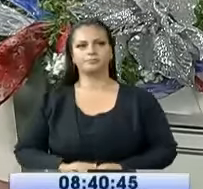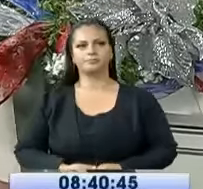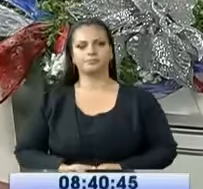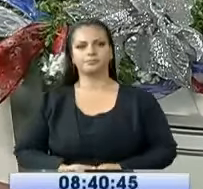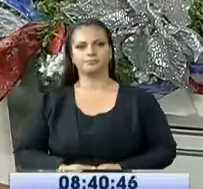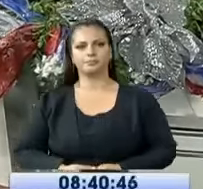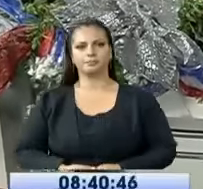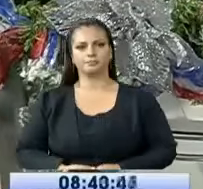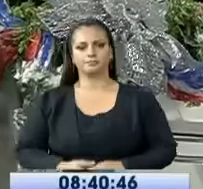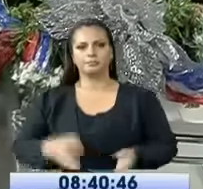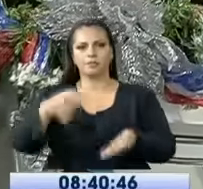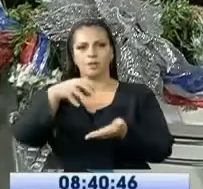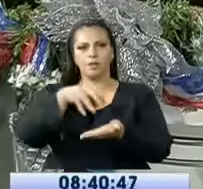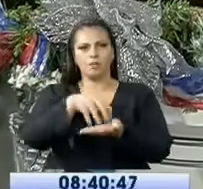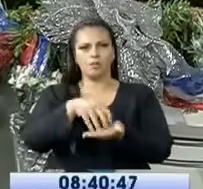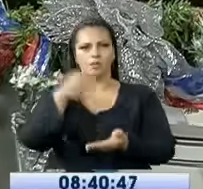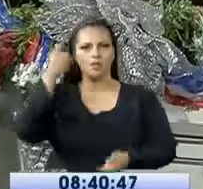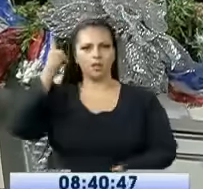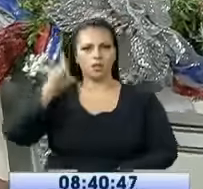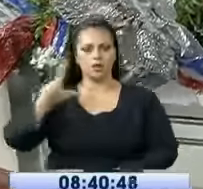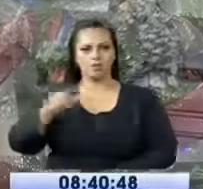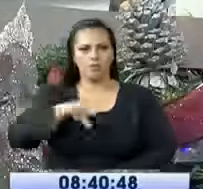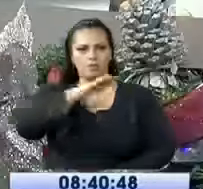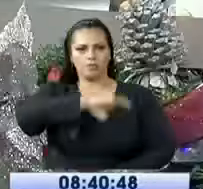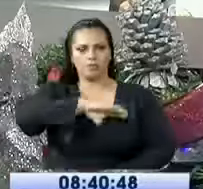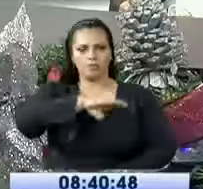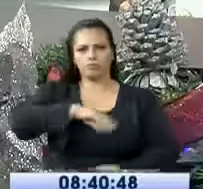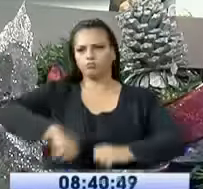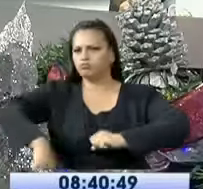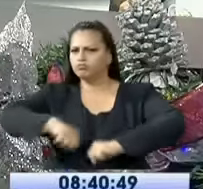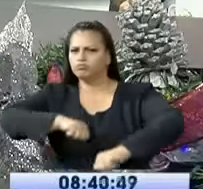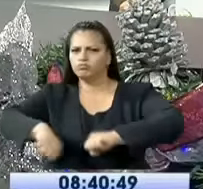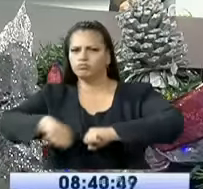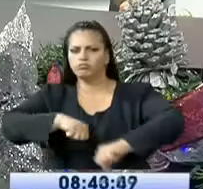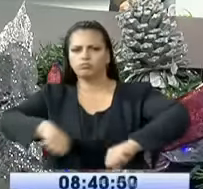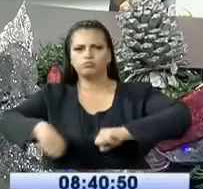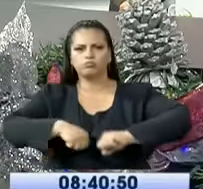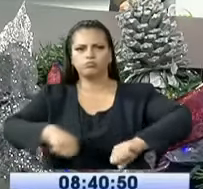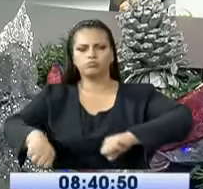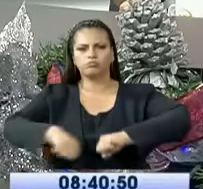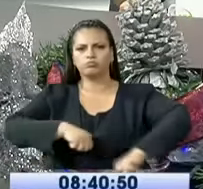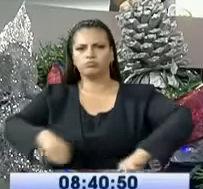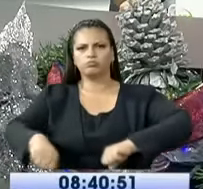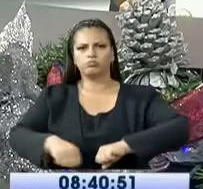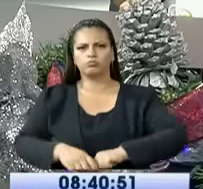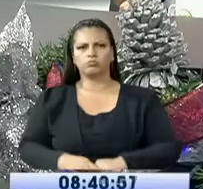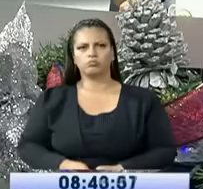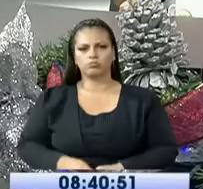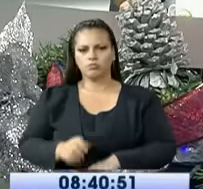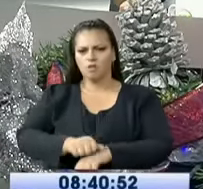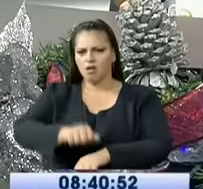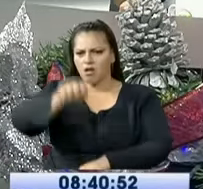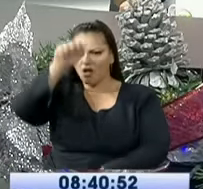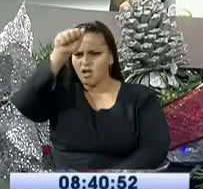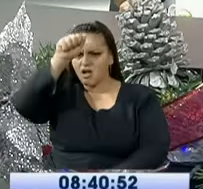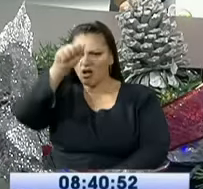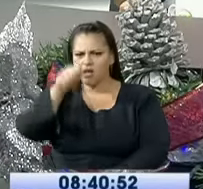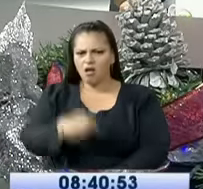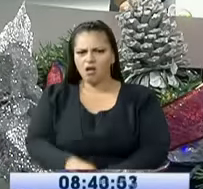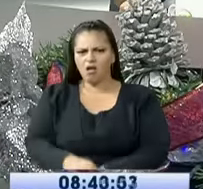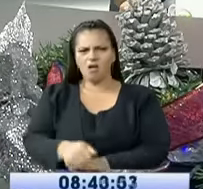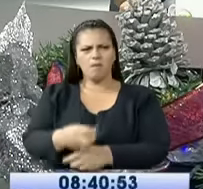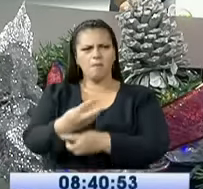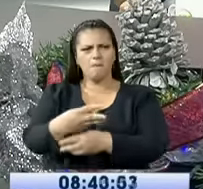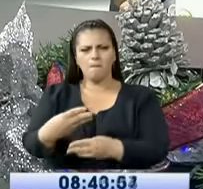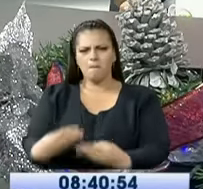En la provincia de Loja, la Policía Nacional ejecutó un operativo en el que se incautó mecha lenta, pólvora, petardos y